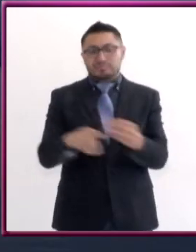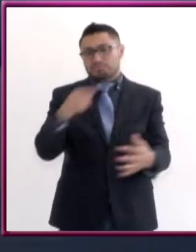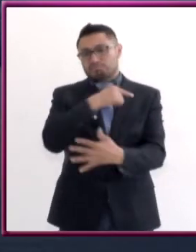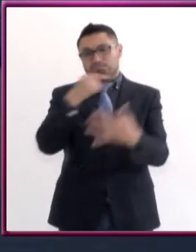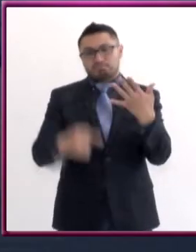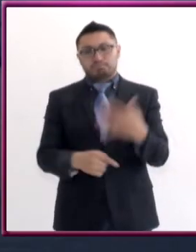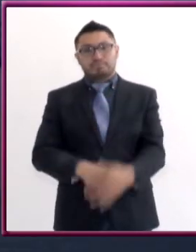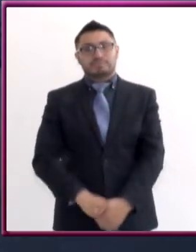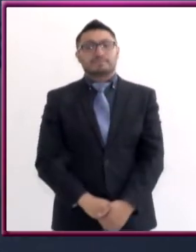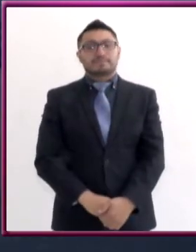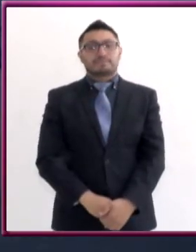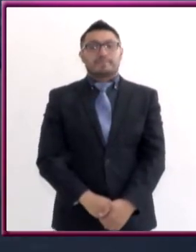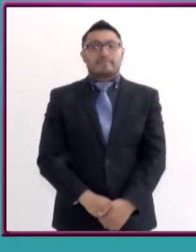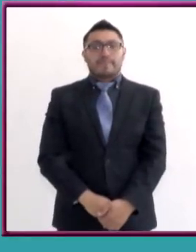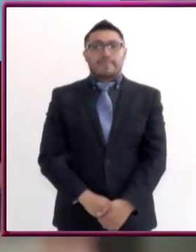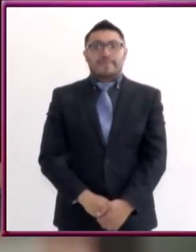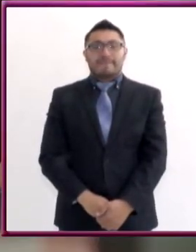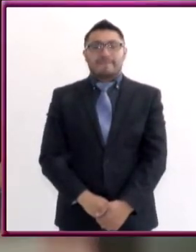posesiones.